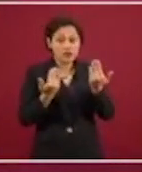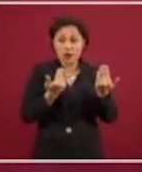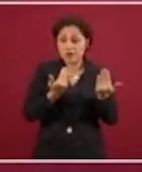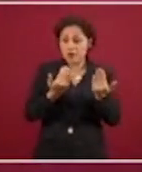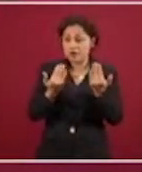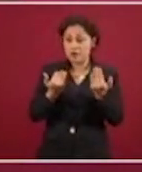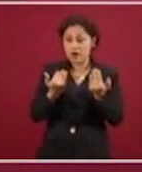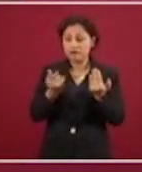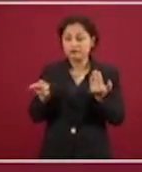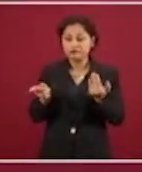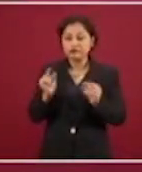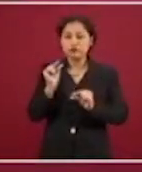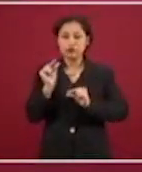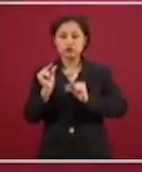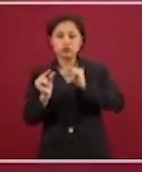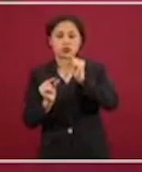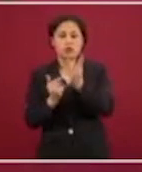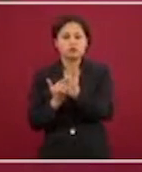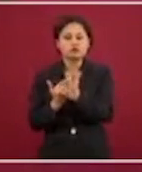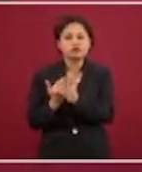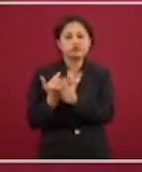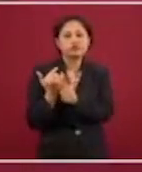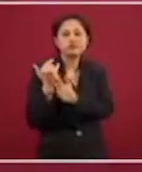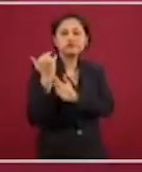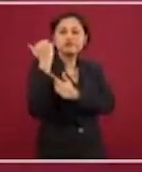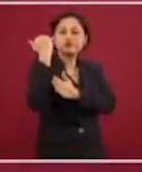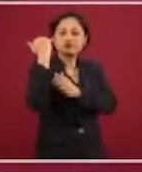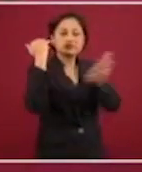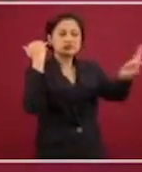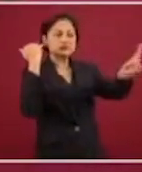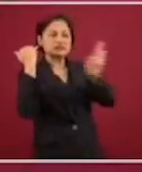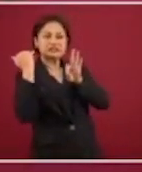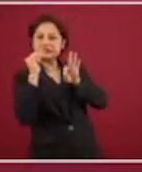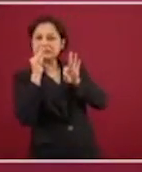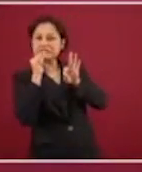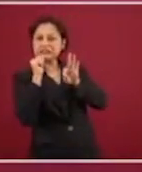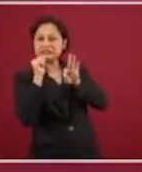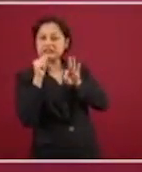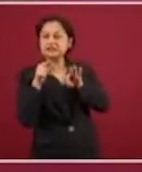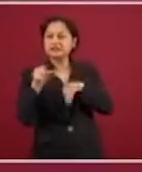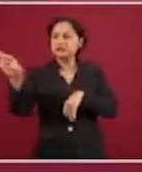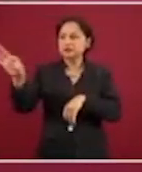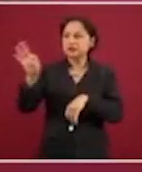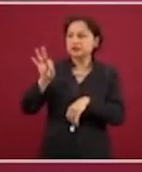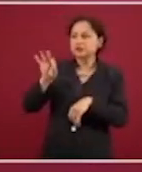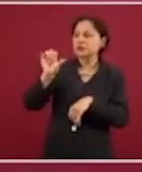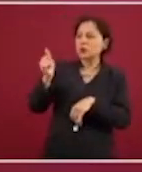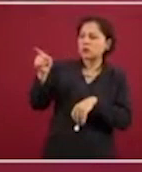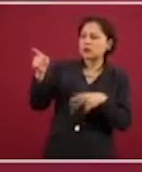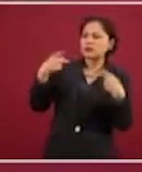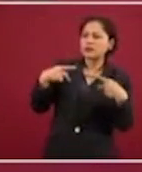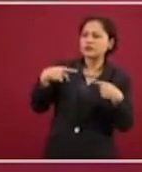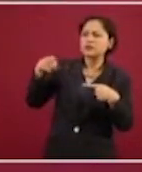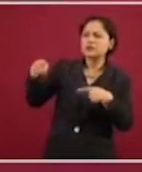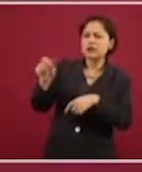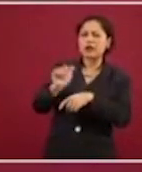Entonces buscan a personalidades mucho más conocidas